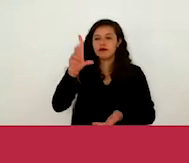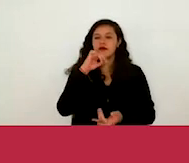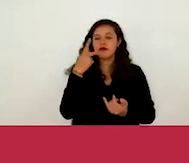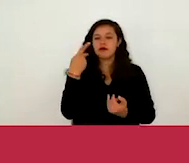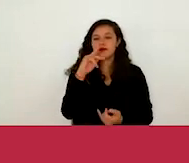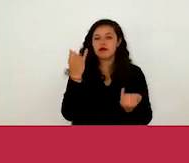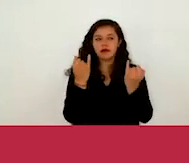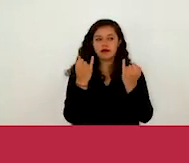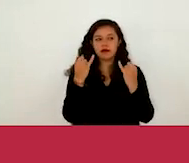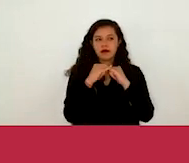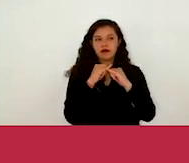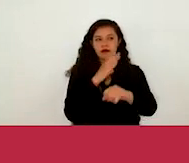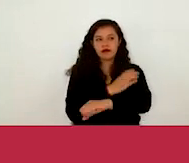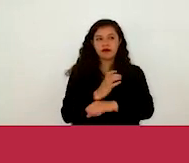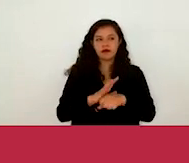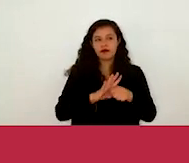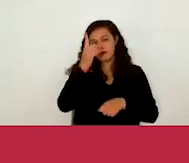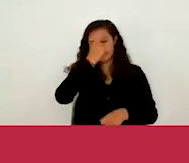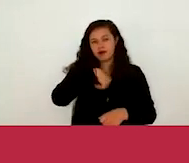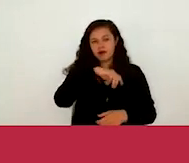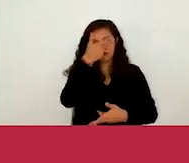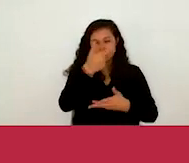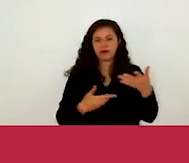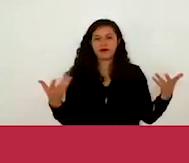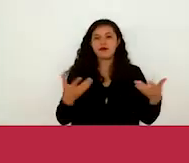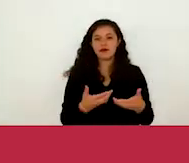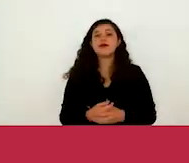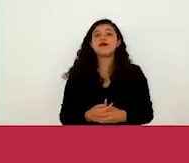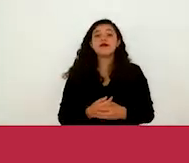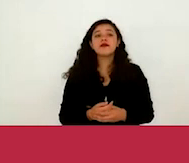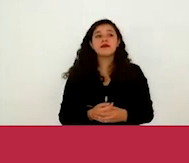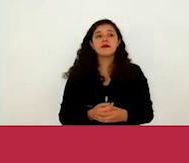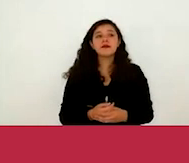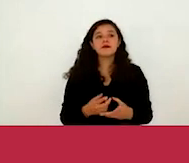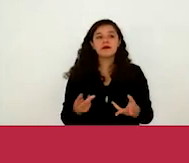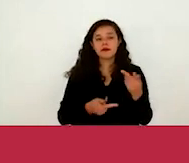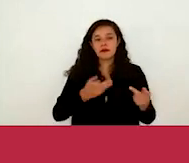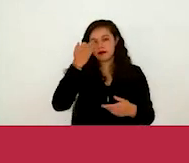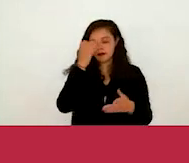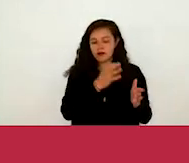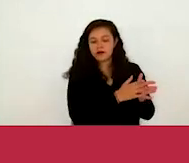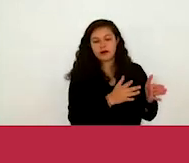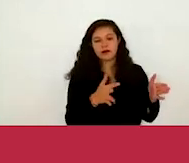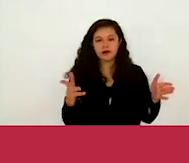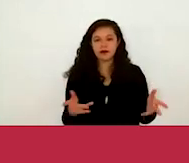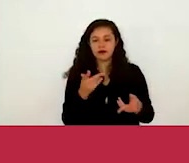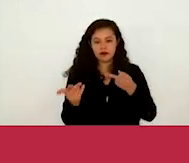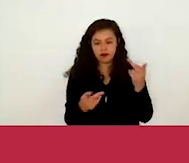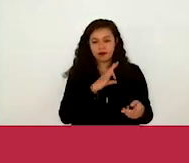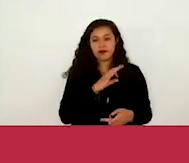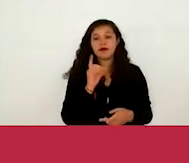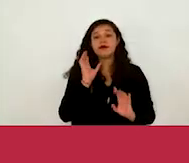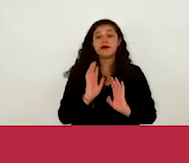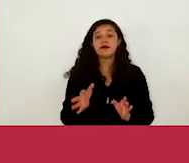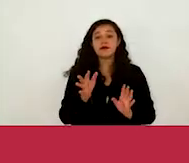nos de qué institución nos acompañan esto con el fin de registrar su asistencia las preguntas las podrán hacer en el transcurso de la sesión y al finalizar